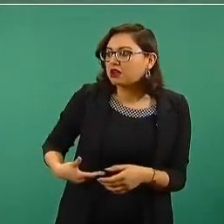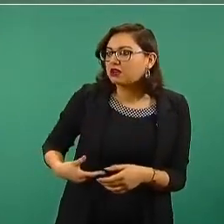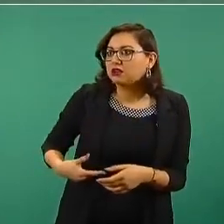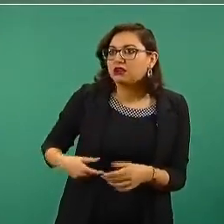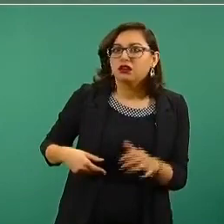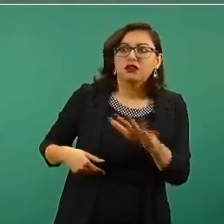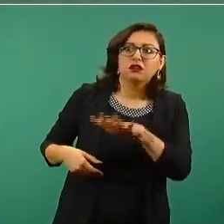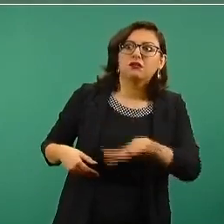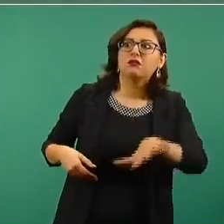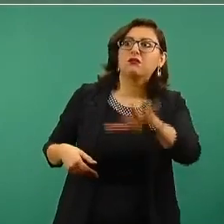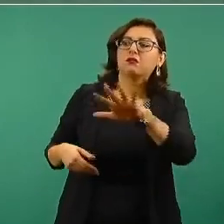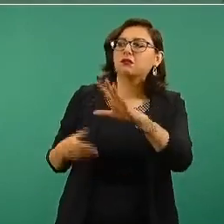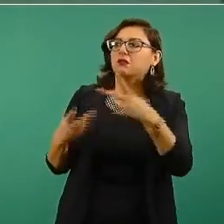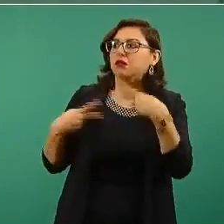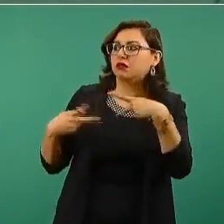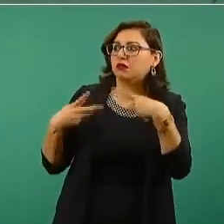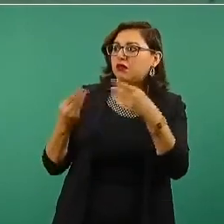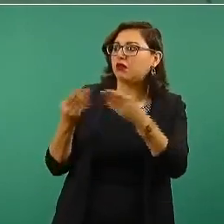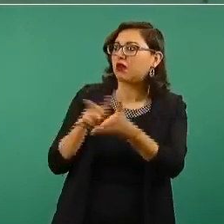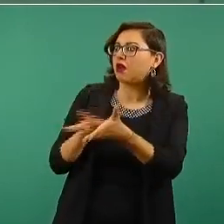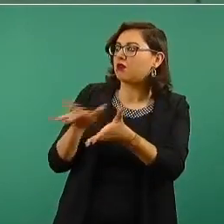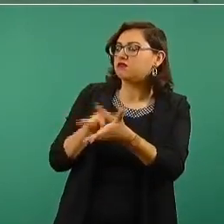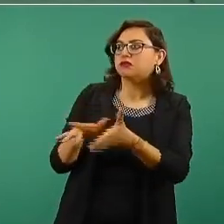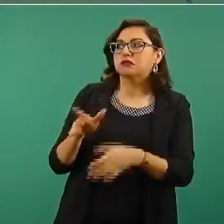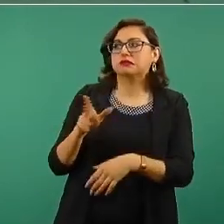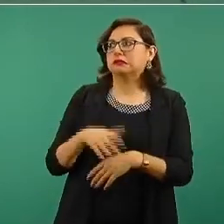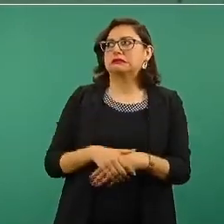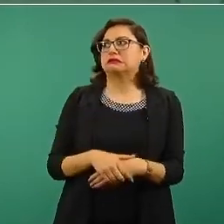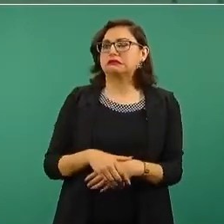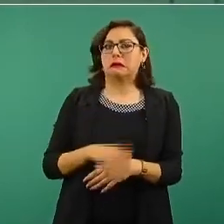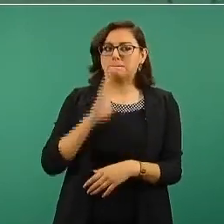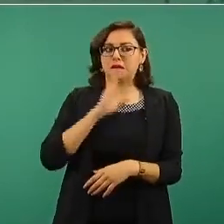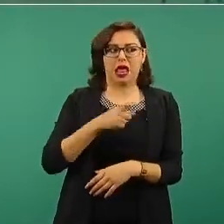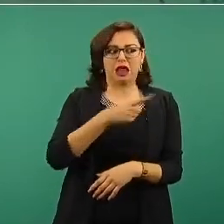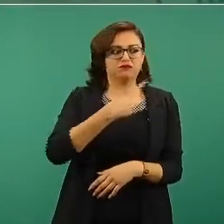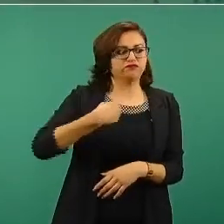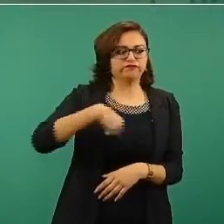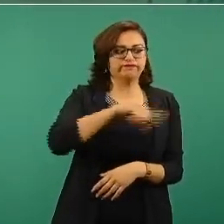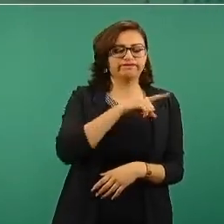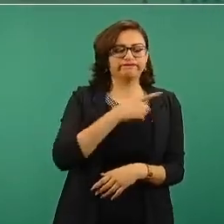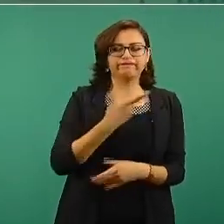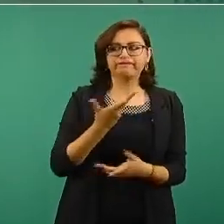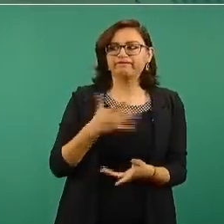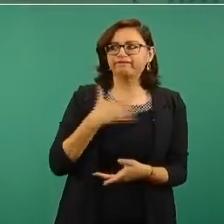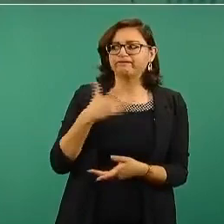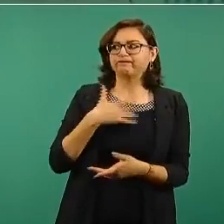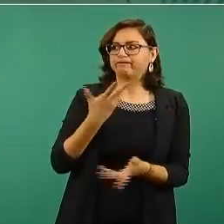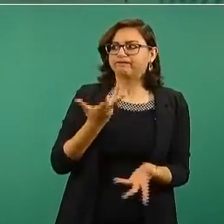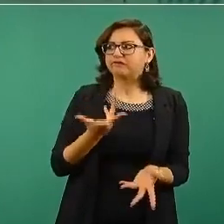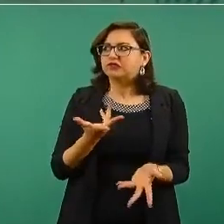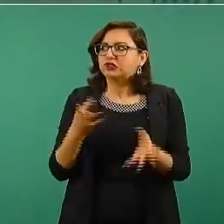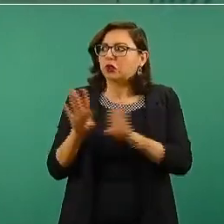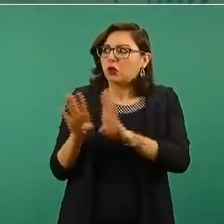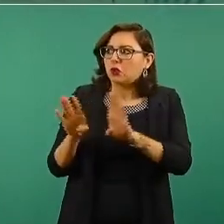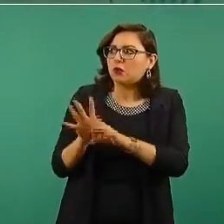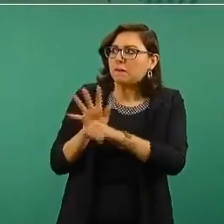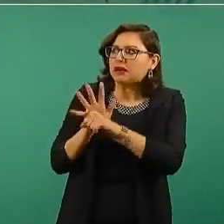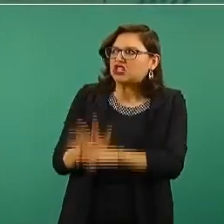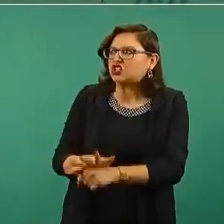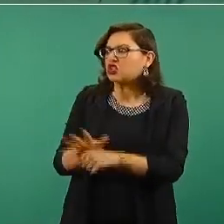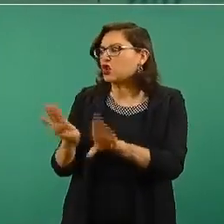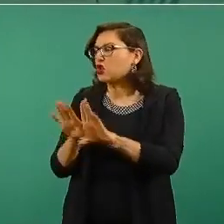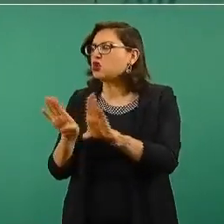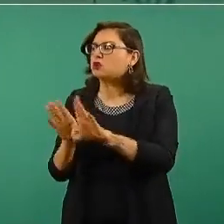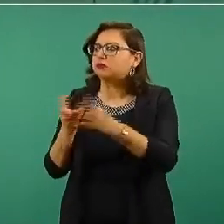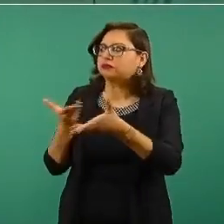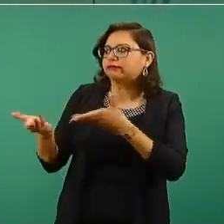mucho apoyo ciudadano, porque entonces, ¿cómo negociamos con él?